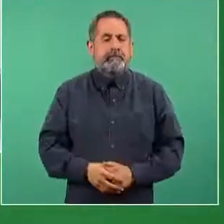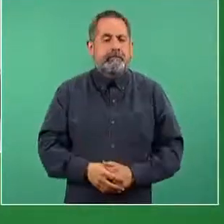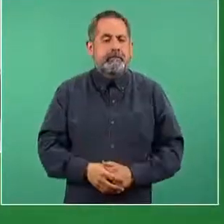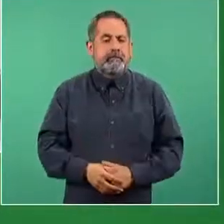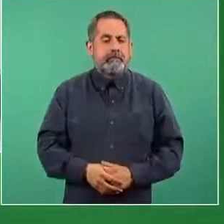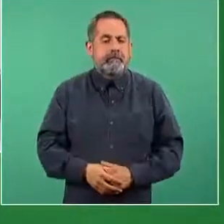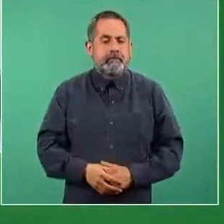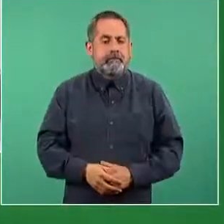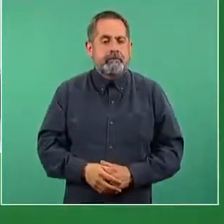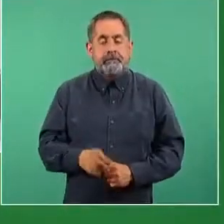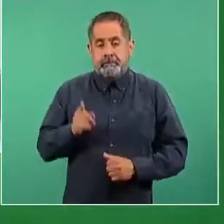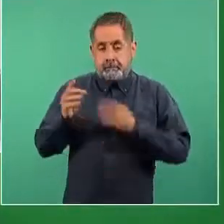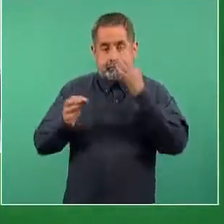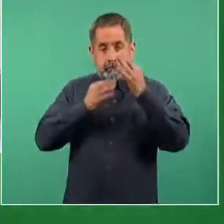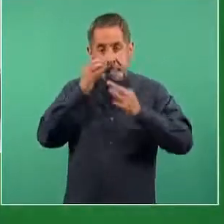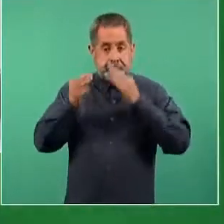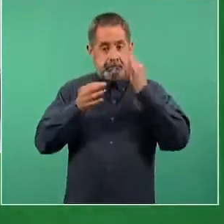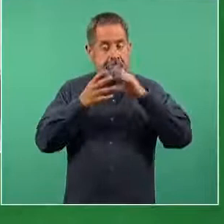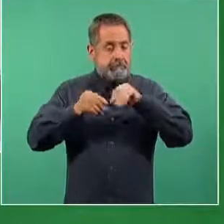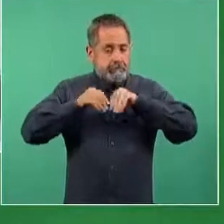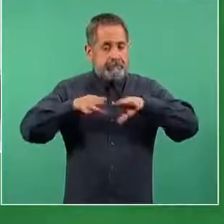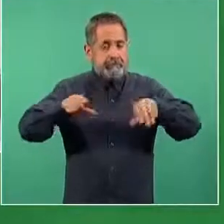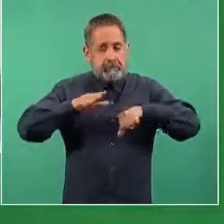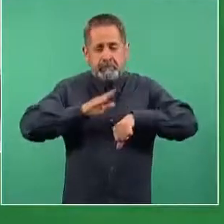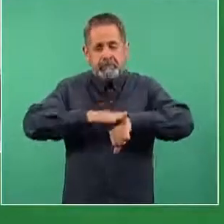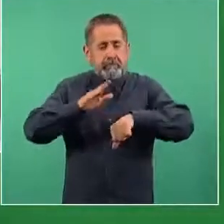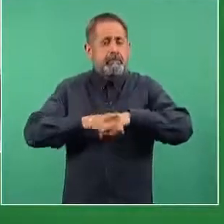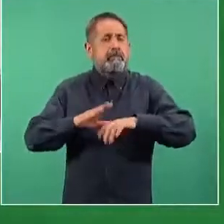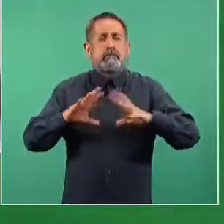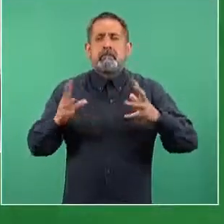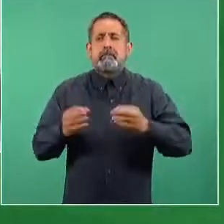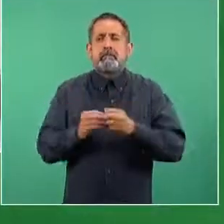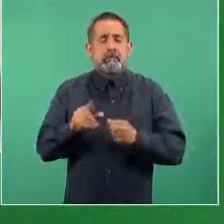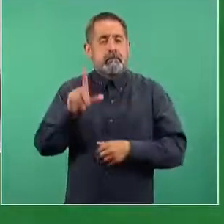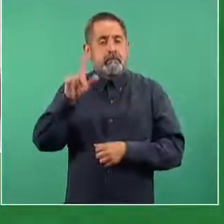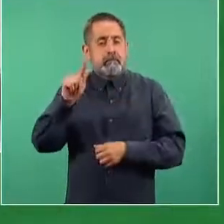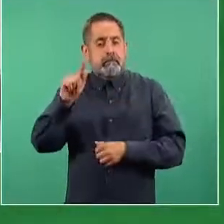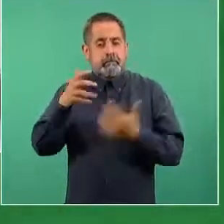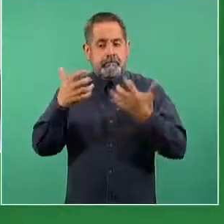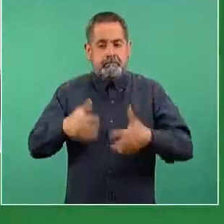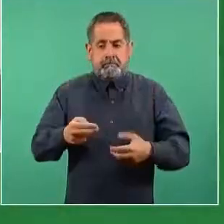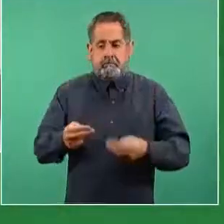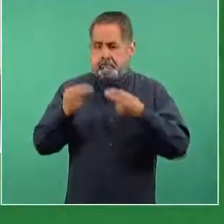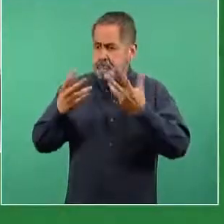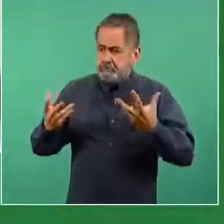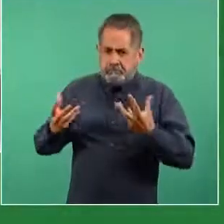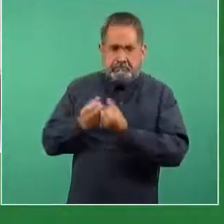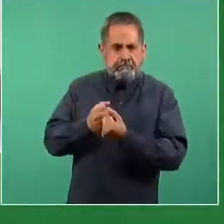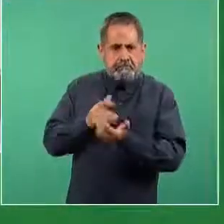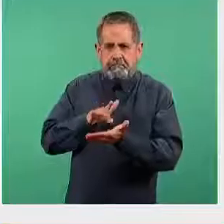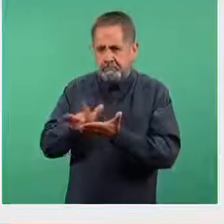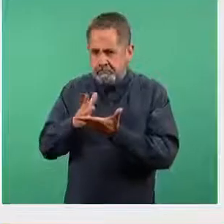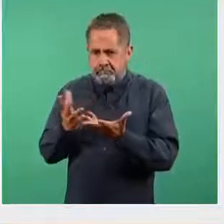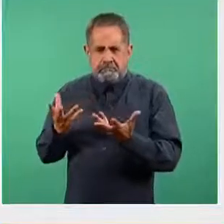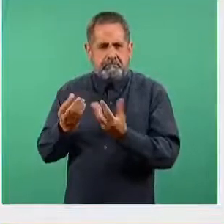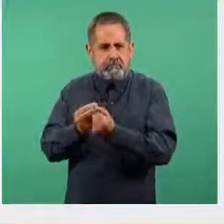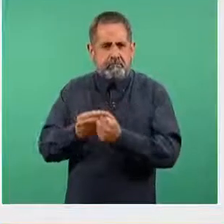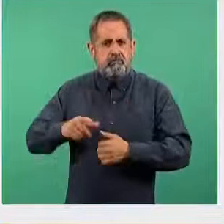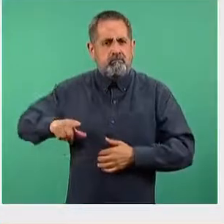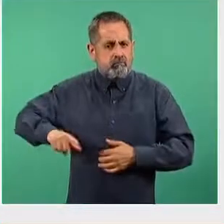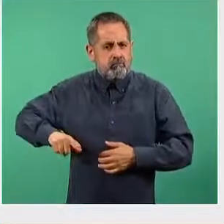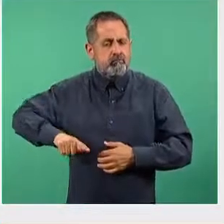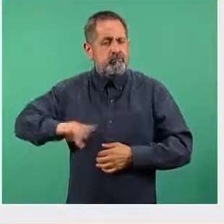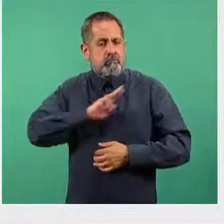A esta campaña se han sumado más de 70 empresas, instituciones y gobiernos